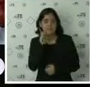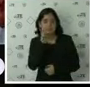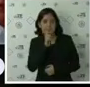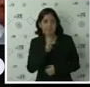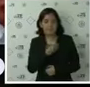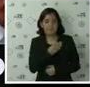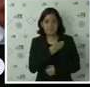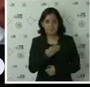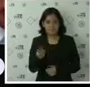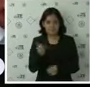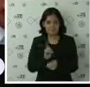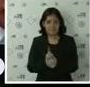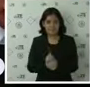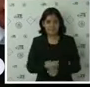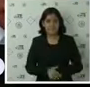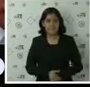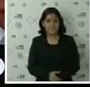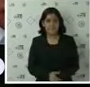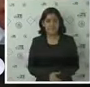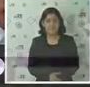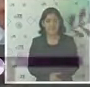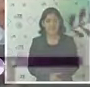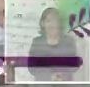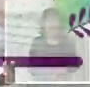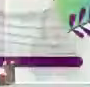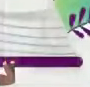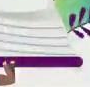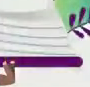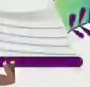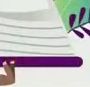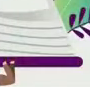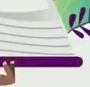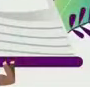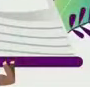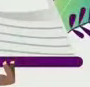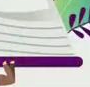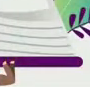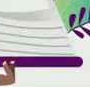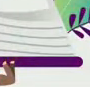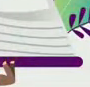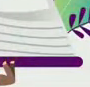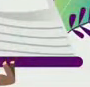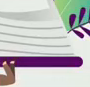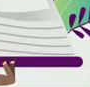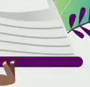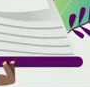Muchas gracias.